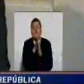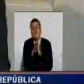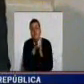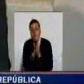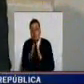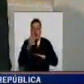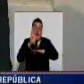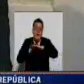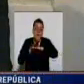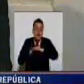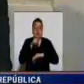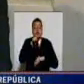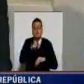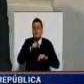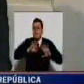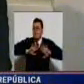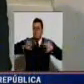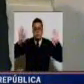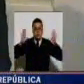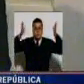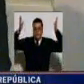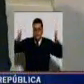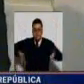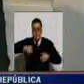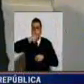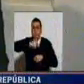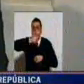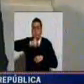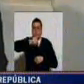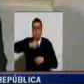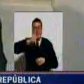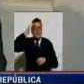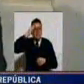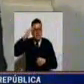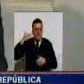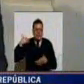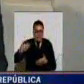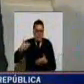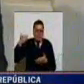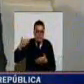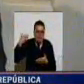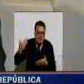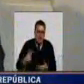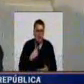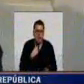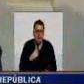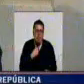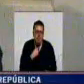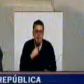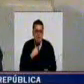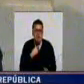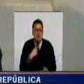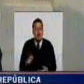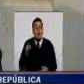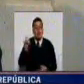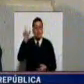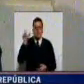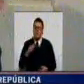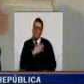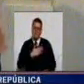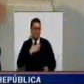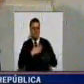la paciencia de la eléctrica es limitada respecto a los obstáculos que muestra la compra de Isagen. O sea, el señor expresa su